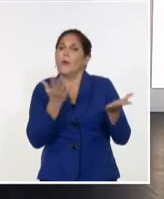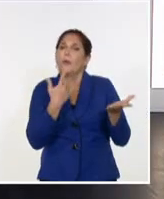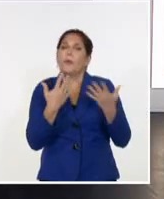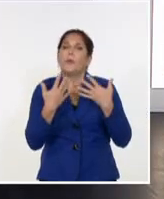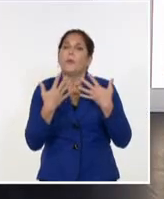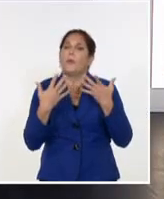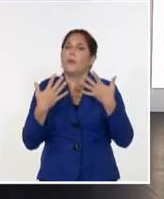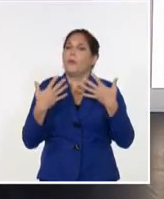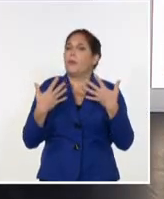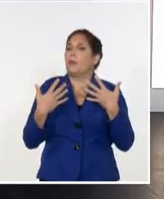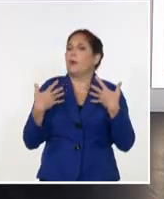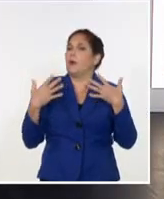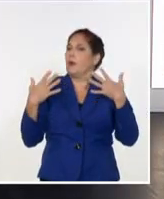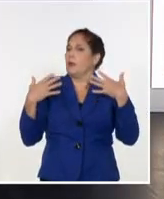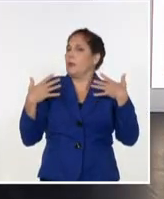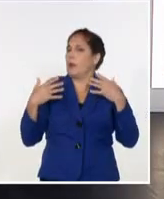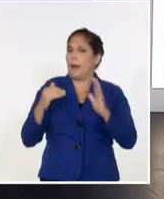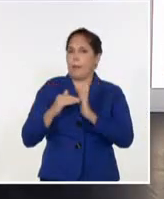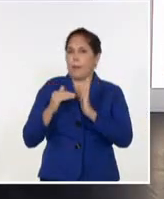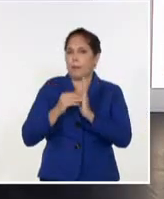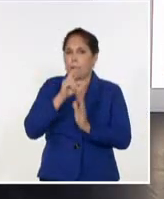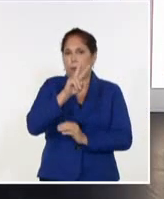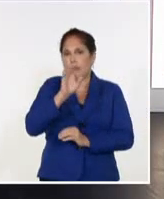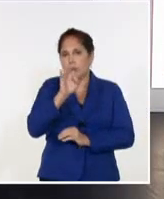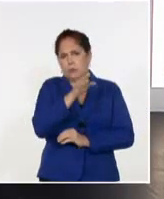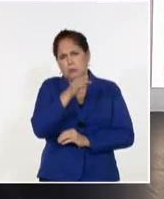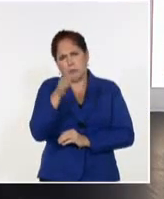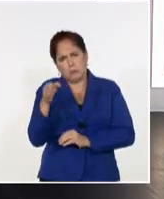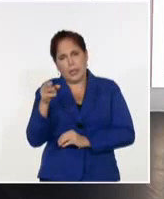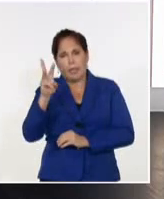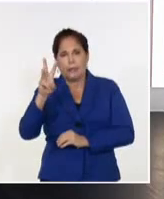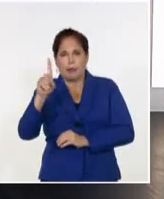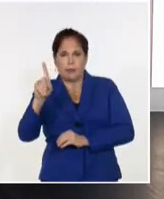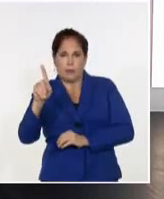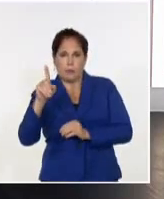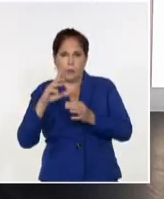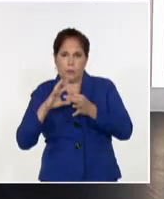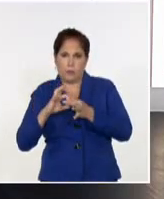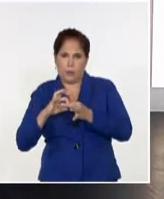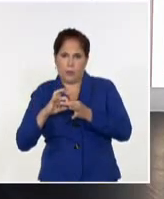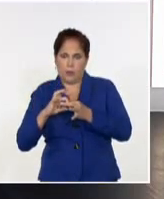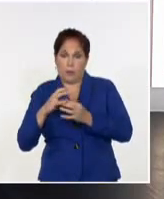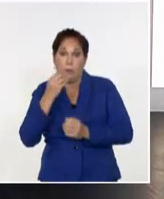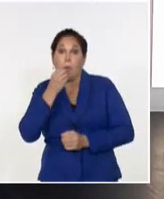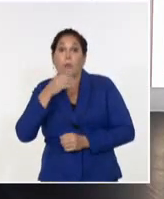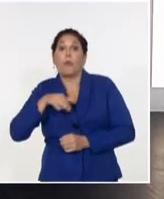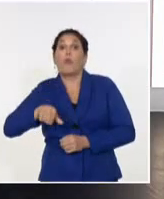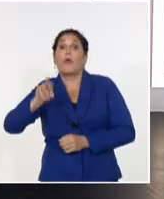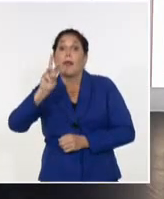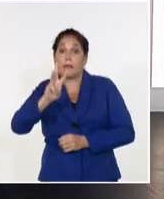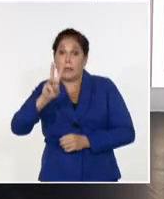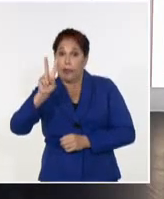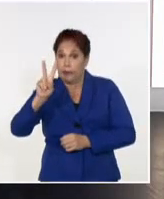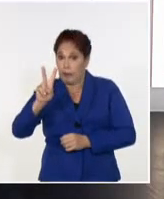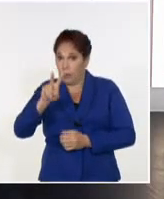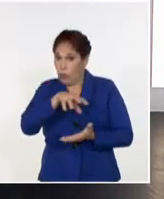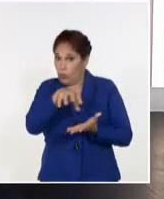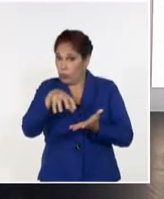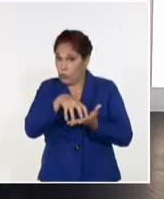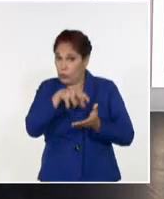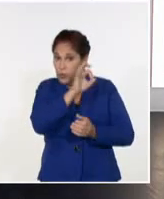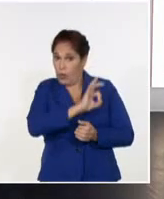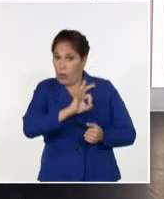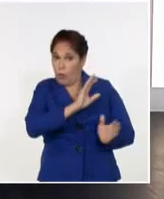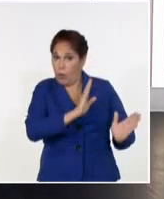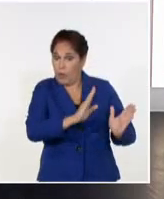temperaturas máximas en la tarde de 28 y hasta 31 grados Celsius. Llegará a 32 grados en algunas localidades del